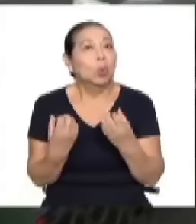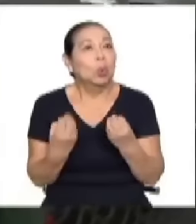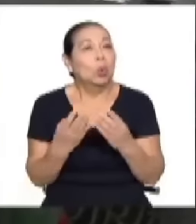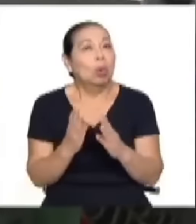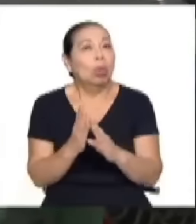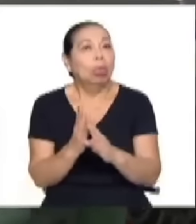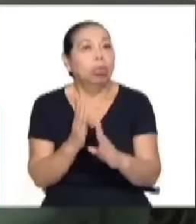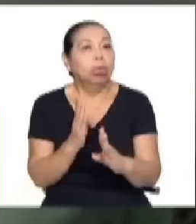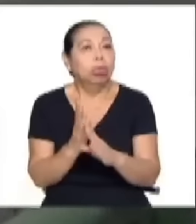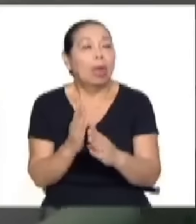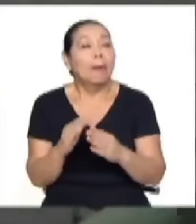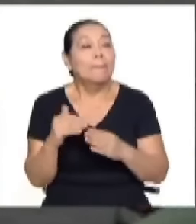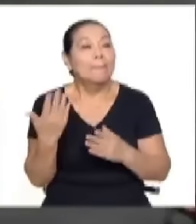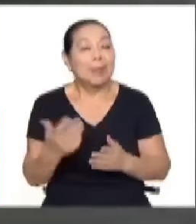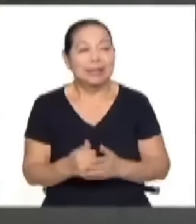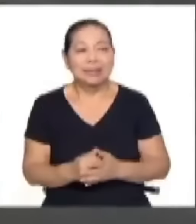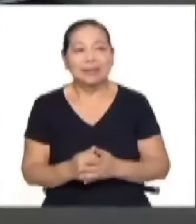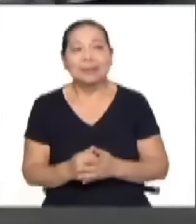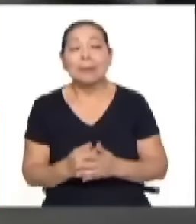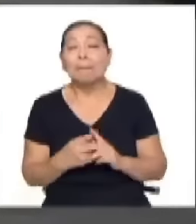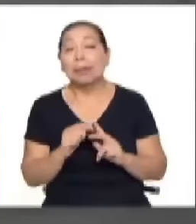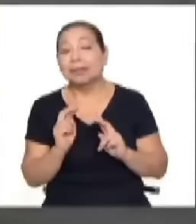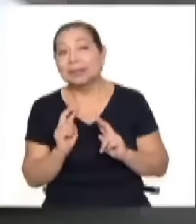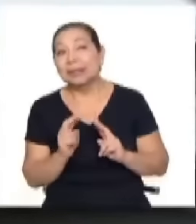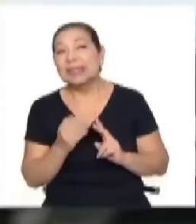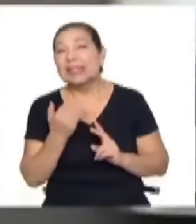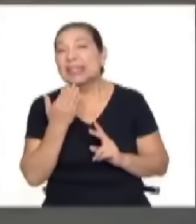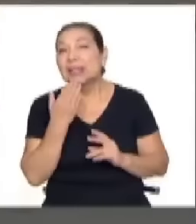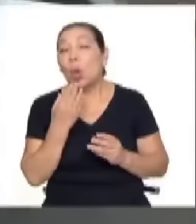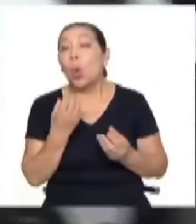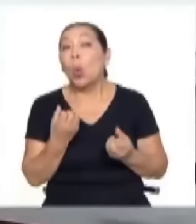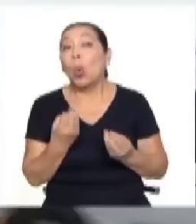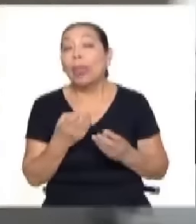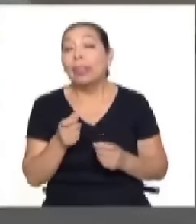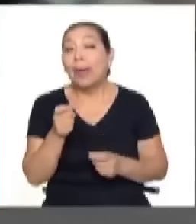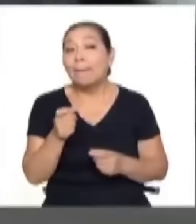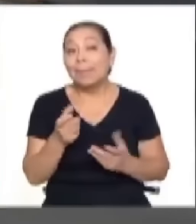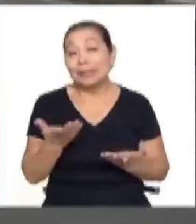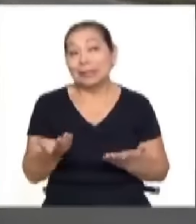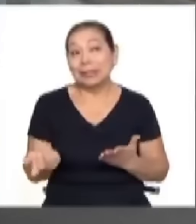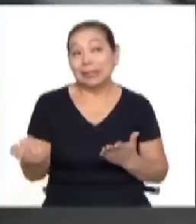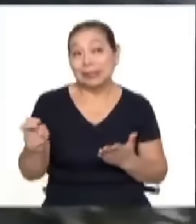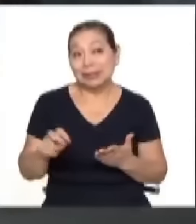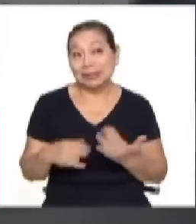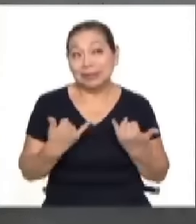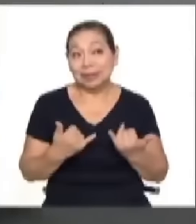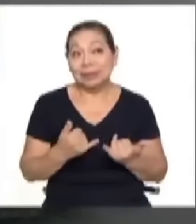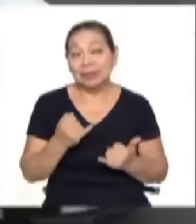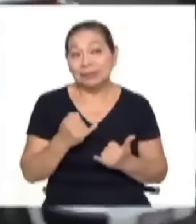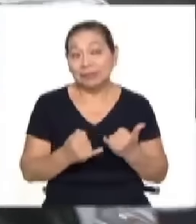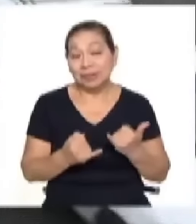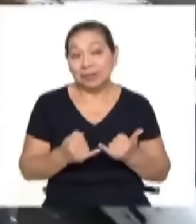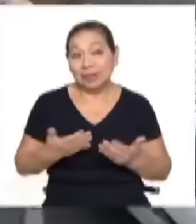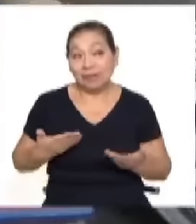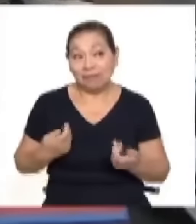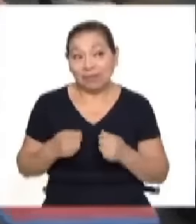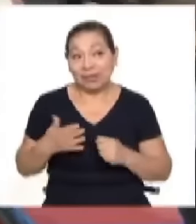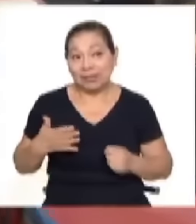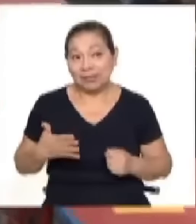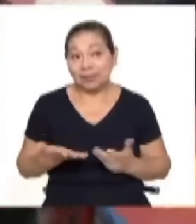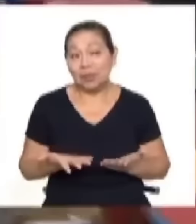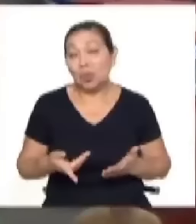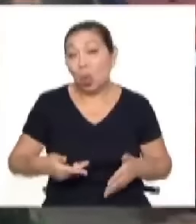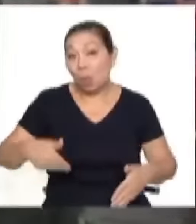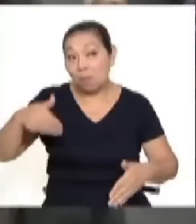bastante larga. Ya más adelante vamos a ingresar para ver el conteo de personas que han llegado hasta este terminal. Ahora, si no ha traído